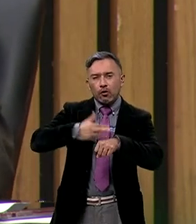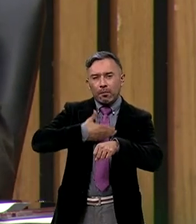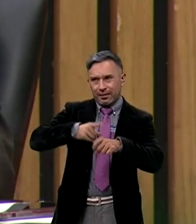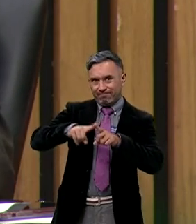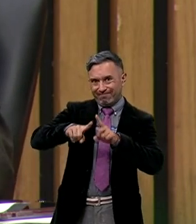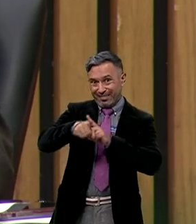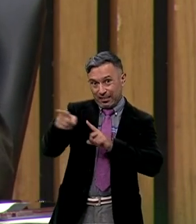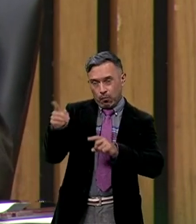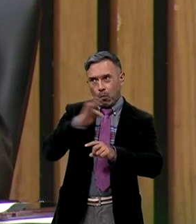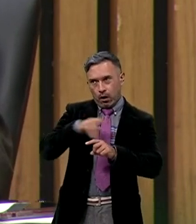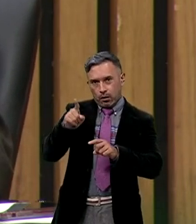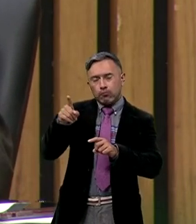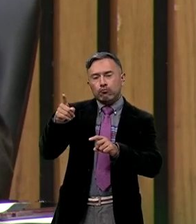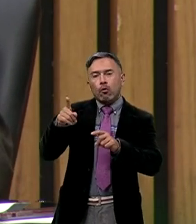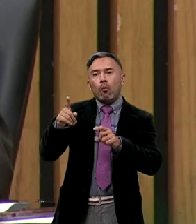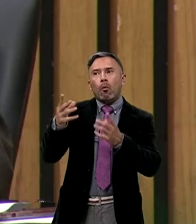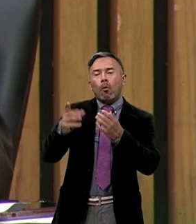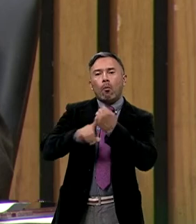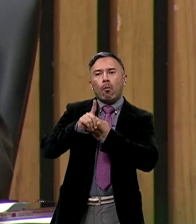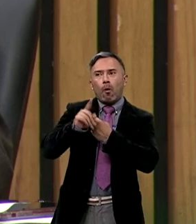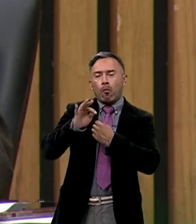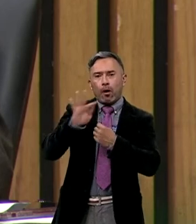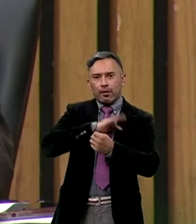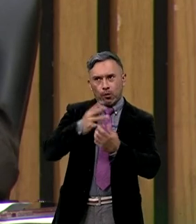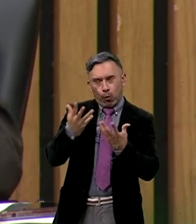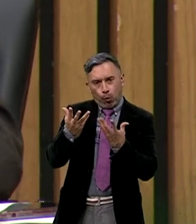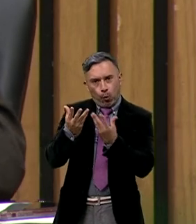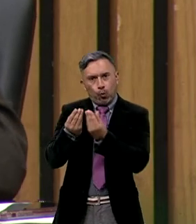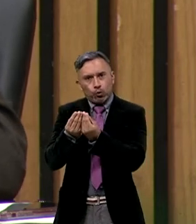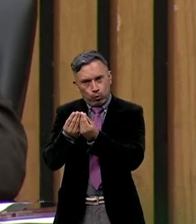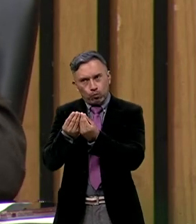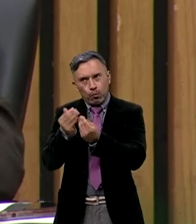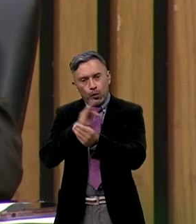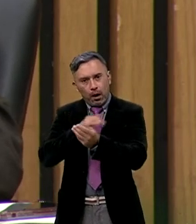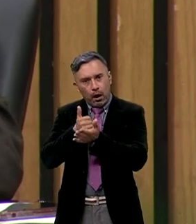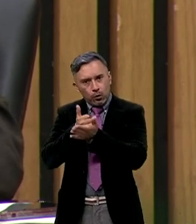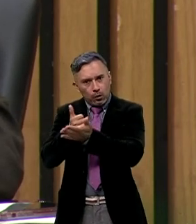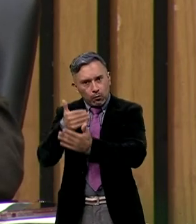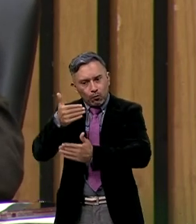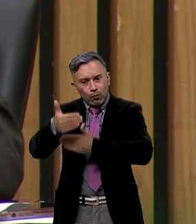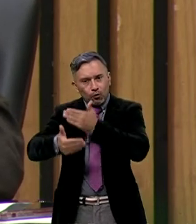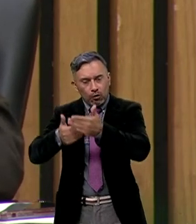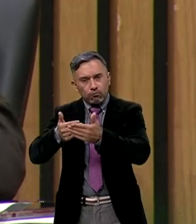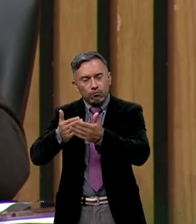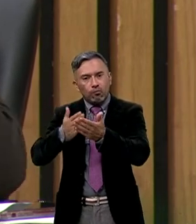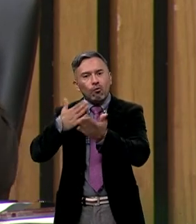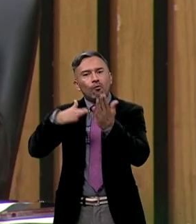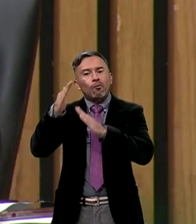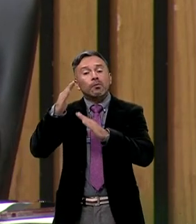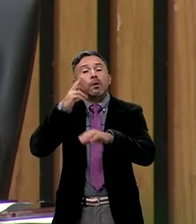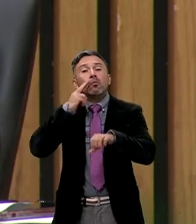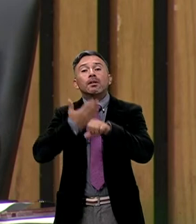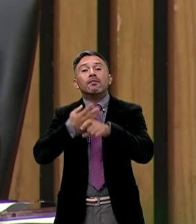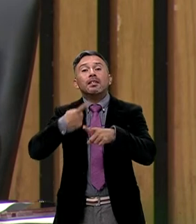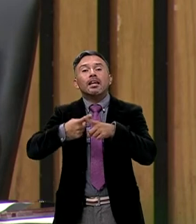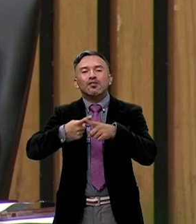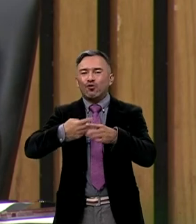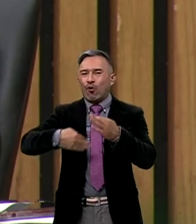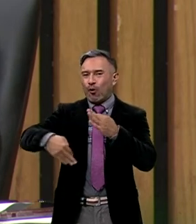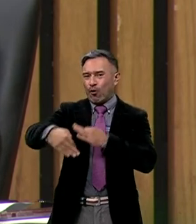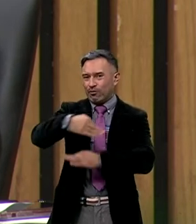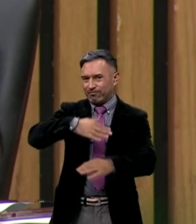de manera conjunta es una tarea obligada de todos nosotros desde la perspectiva de esta representación